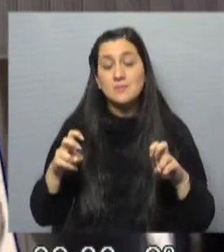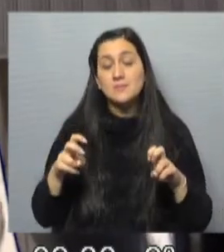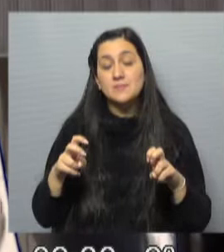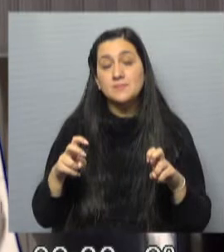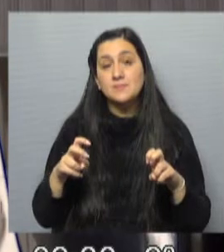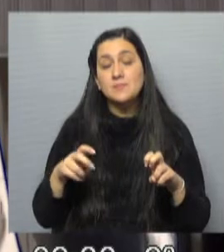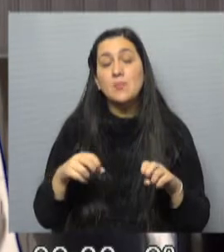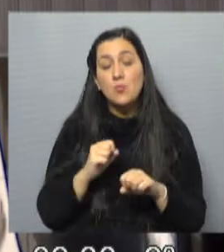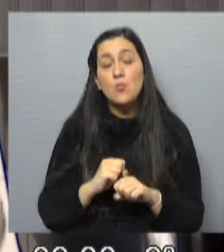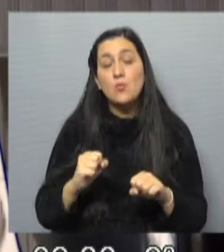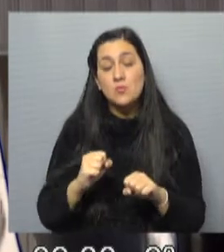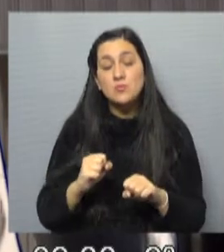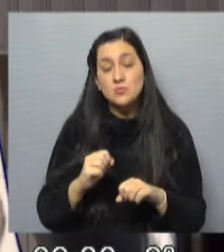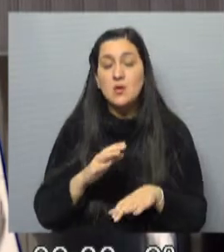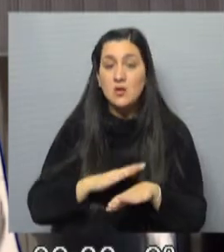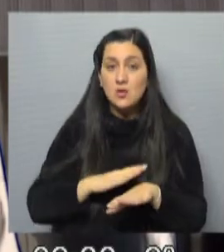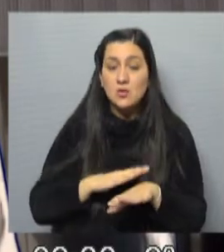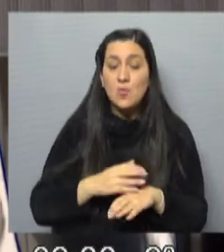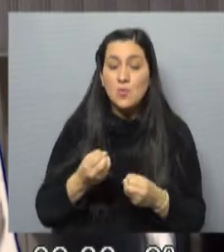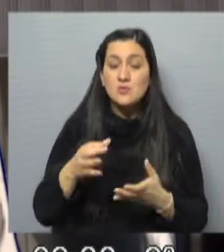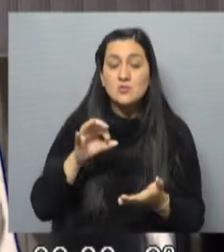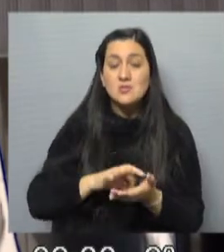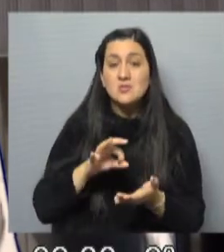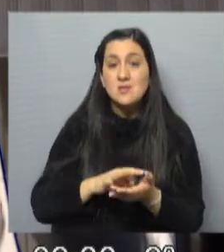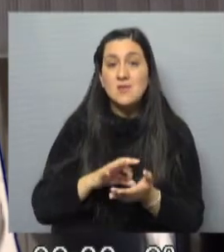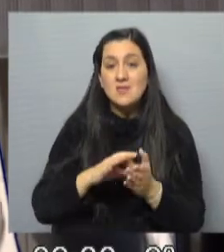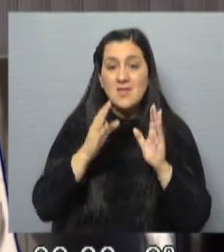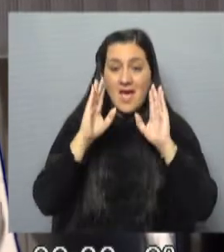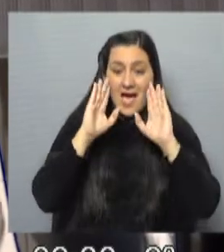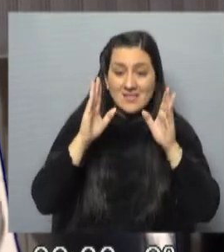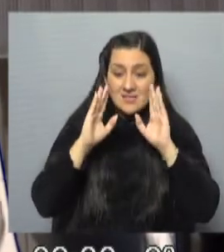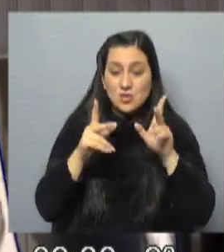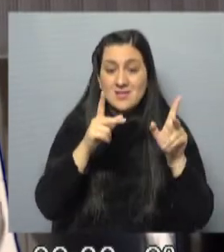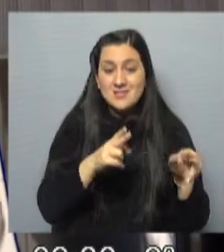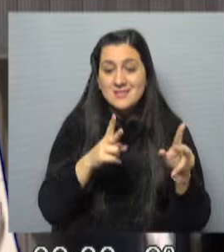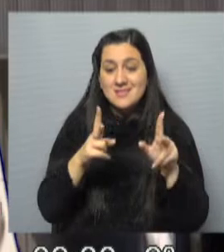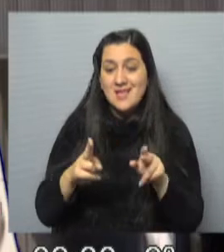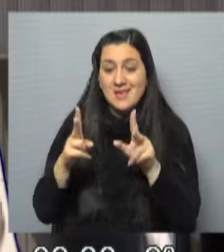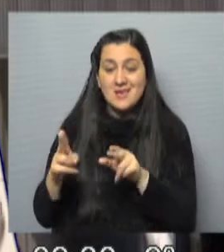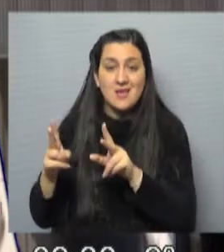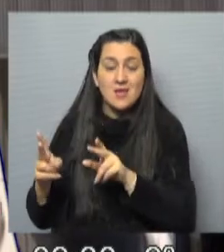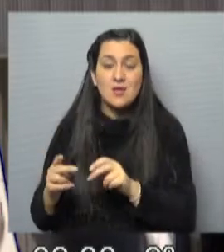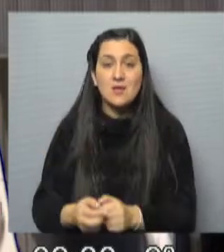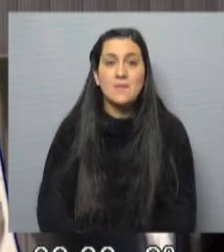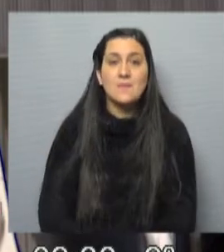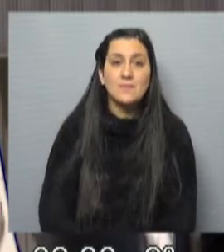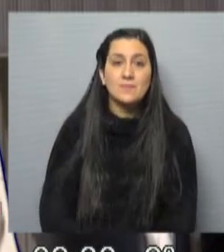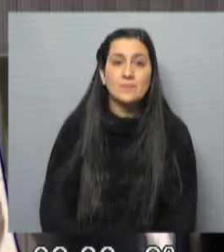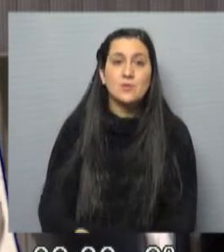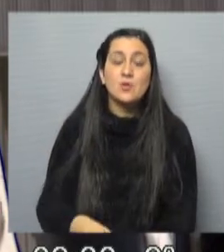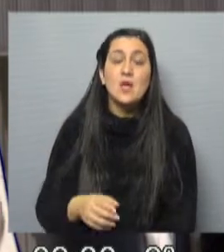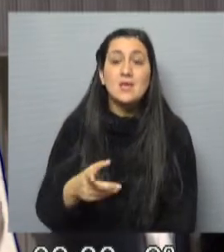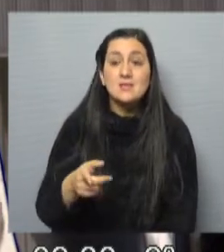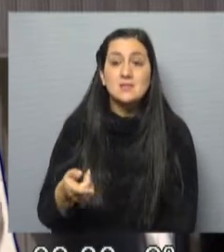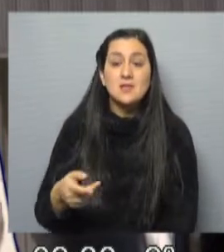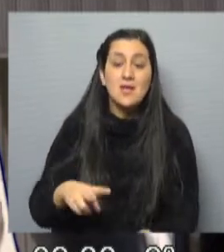realmente podemos hacernos cargo porque es un sistema de atención en serie con diferentes estaciones de trabajo en donde se le toma la